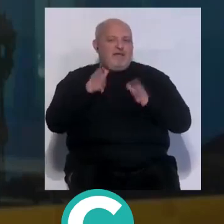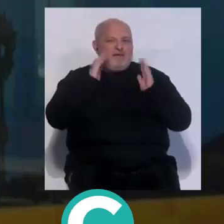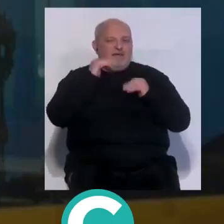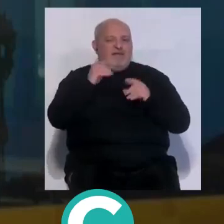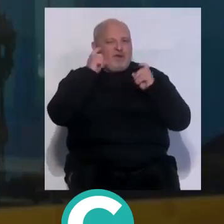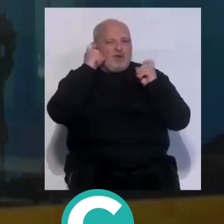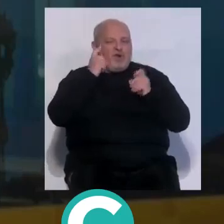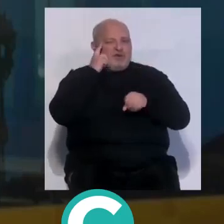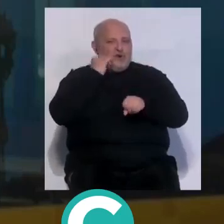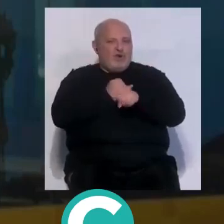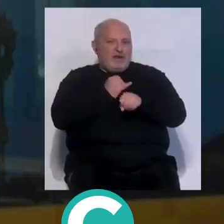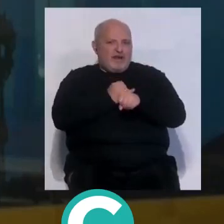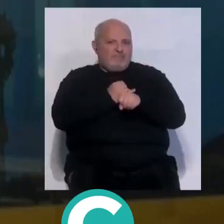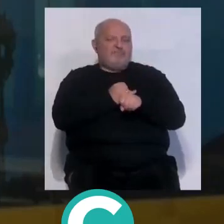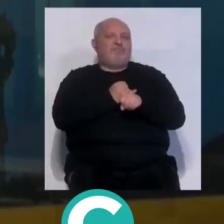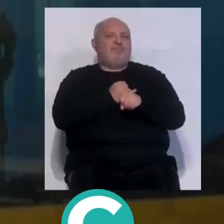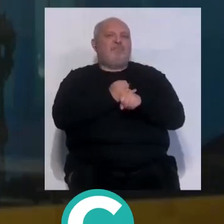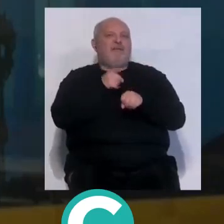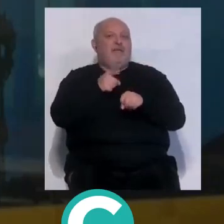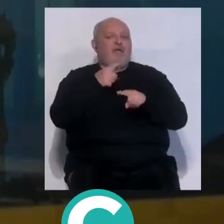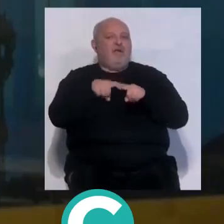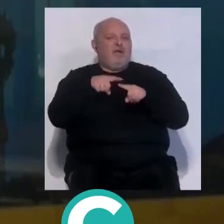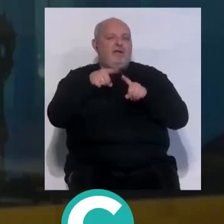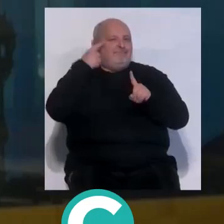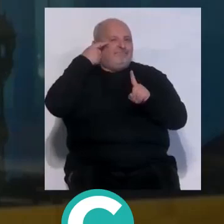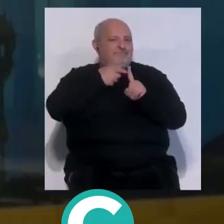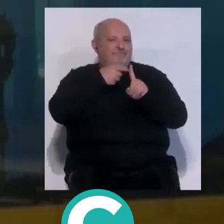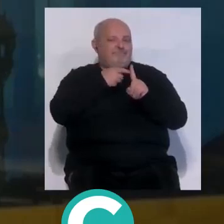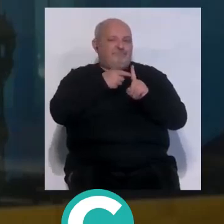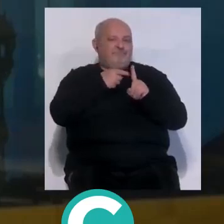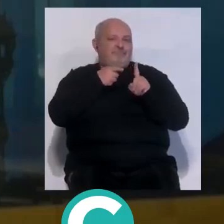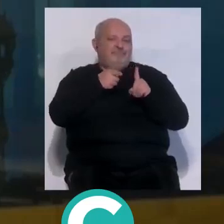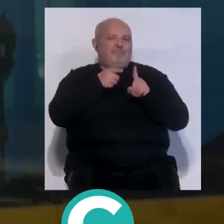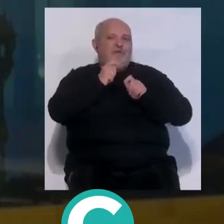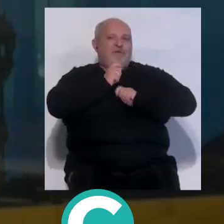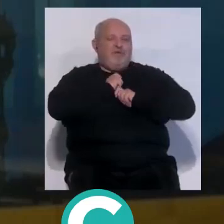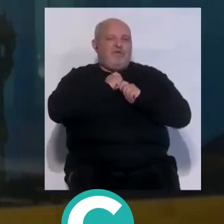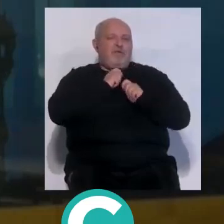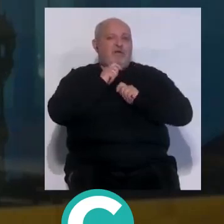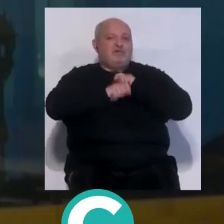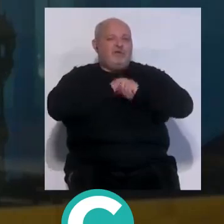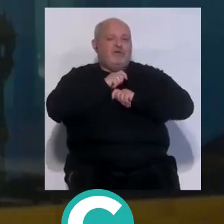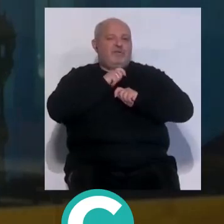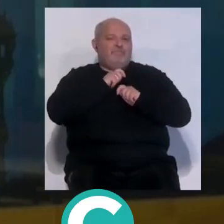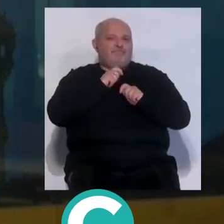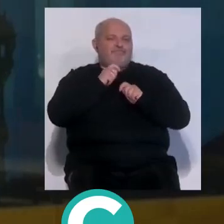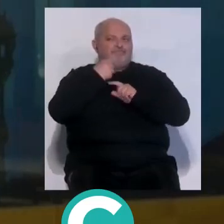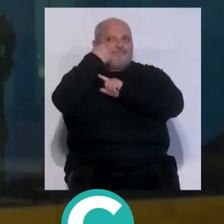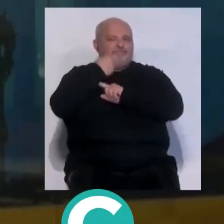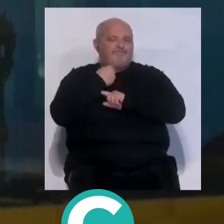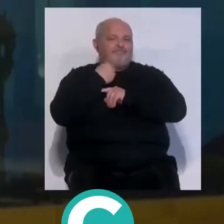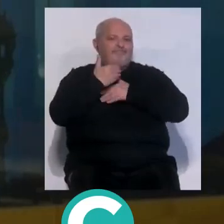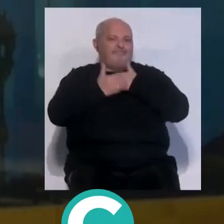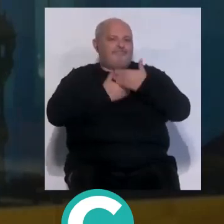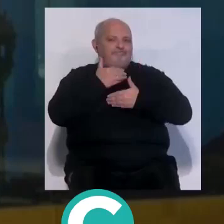atención neuropsicológica y todo eso es una de las misiones que nosotros como asociación nos hemos propuesto y